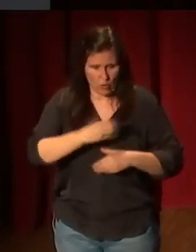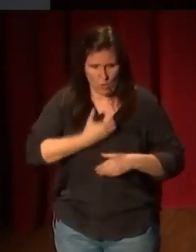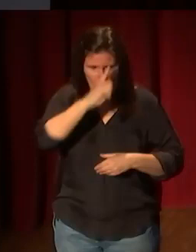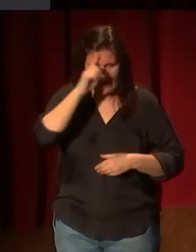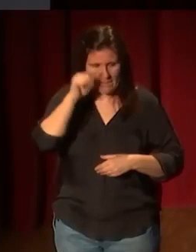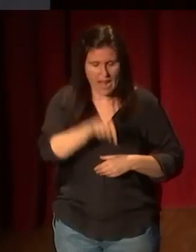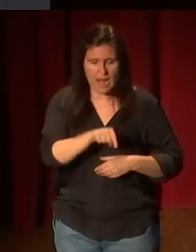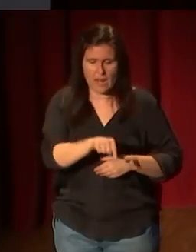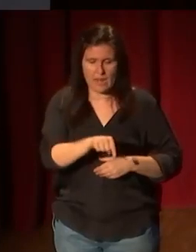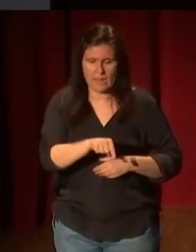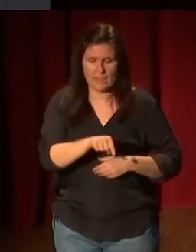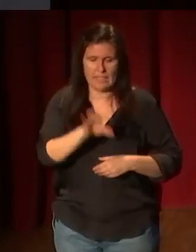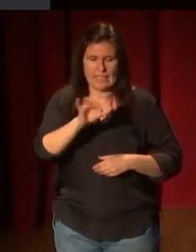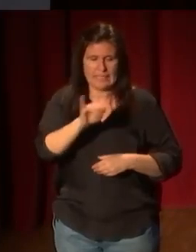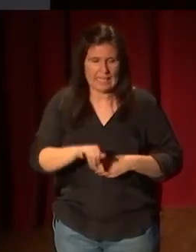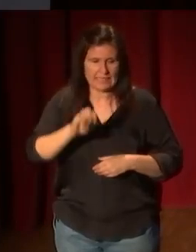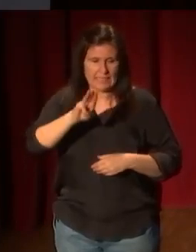pescador que